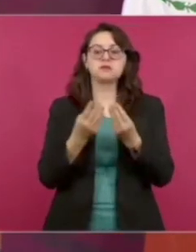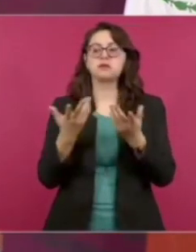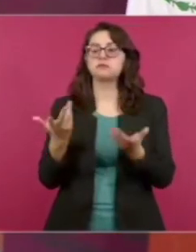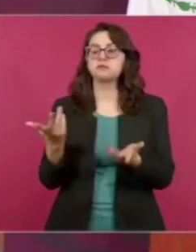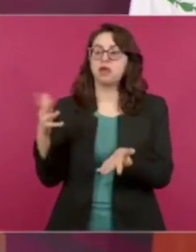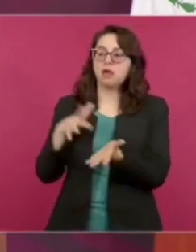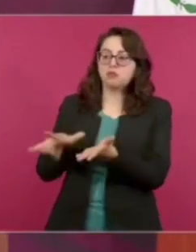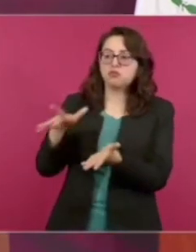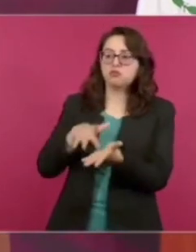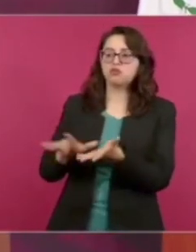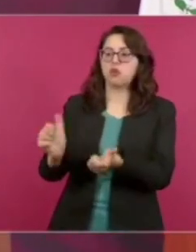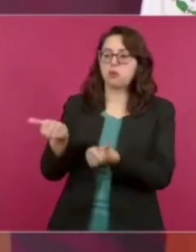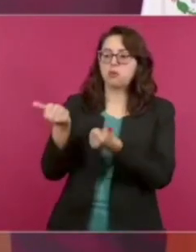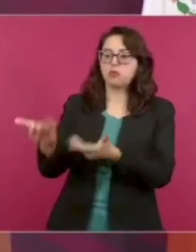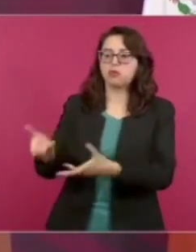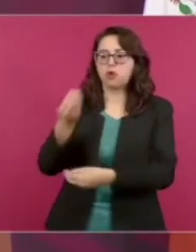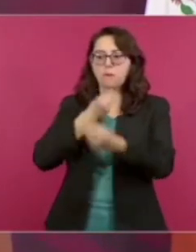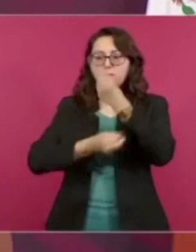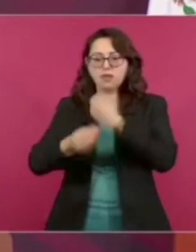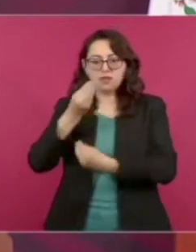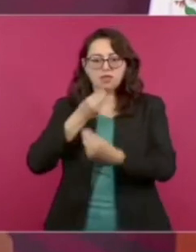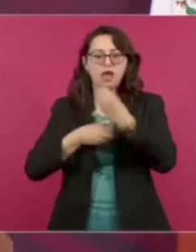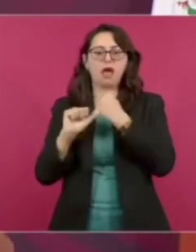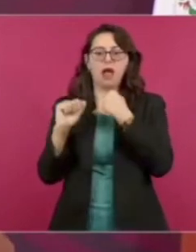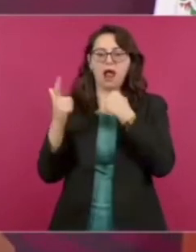despensas o